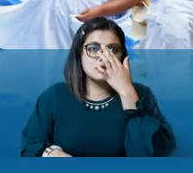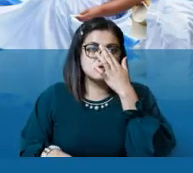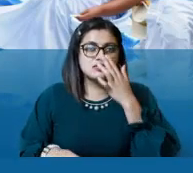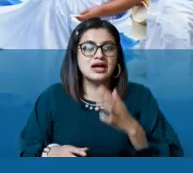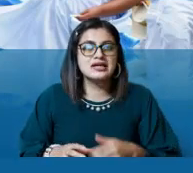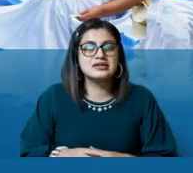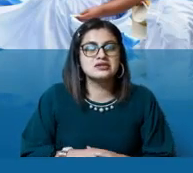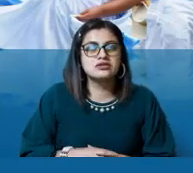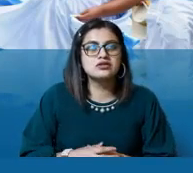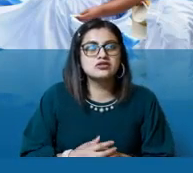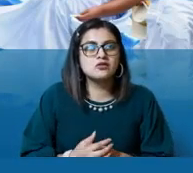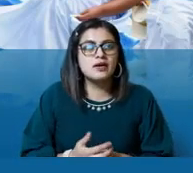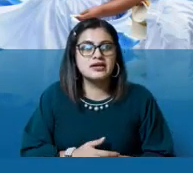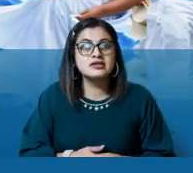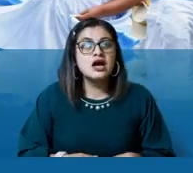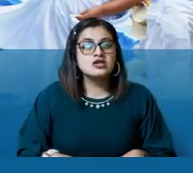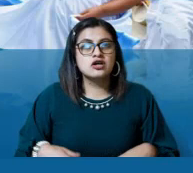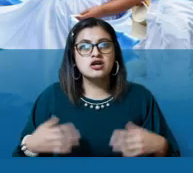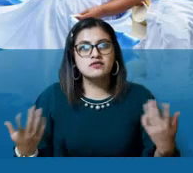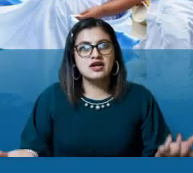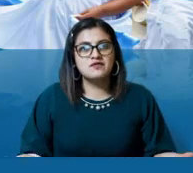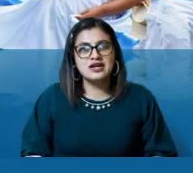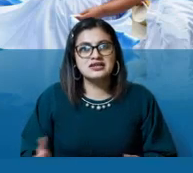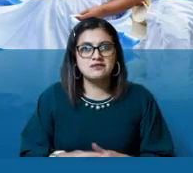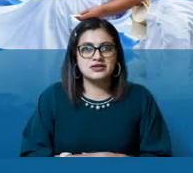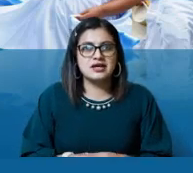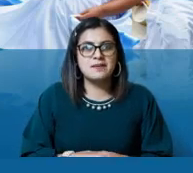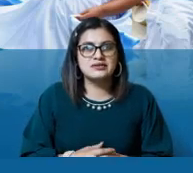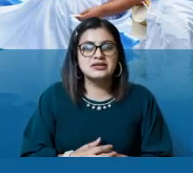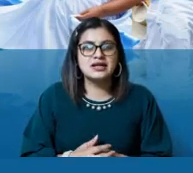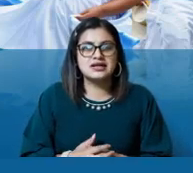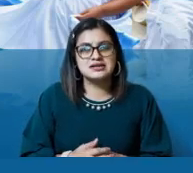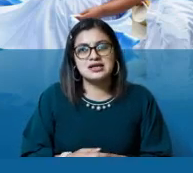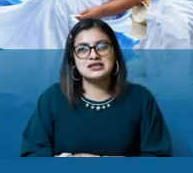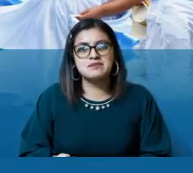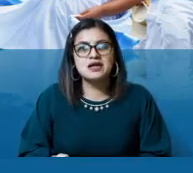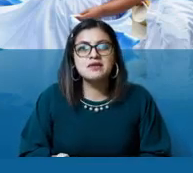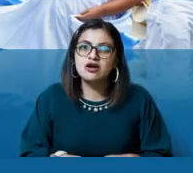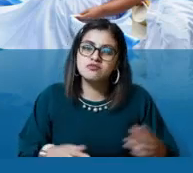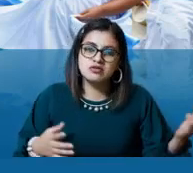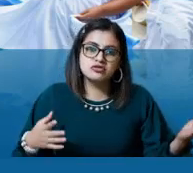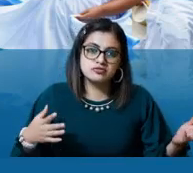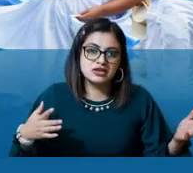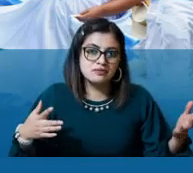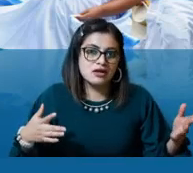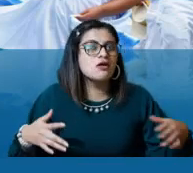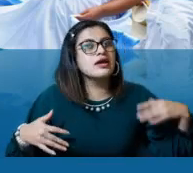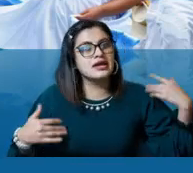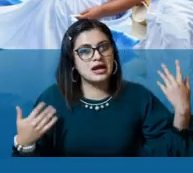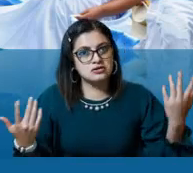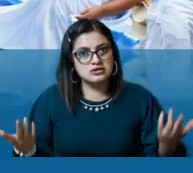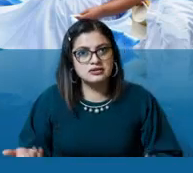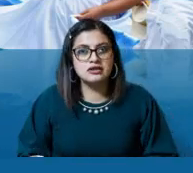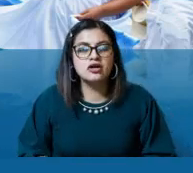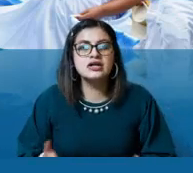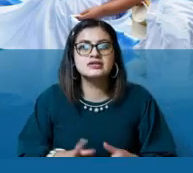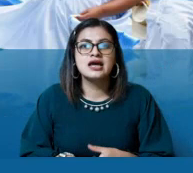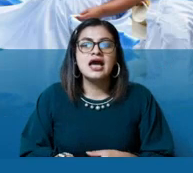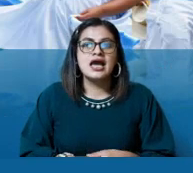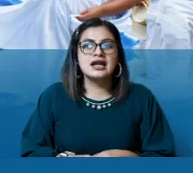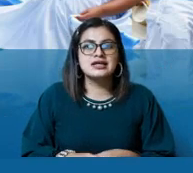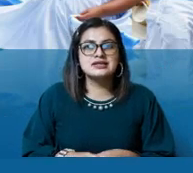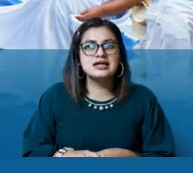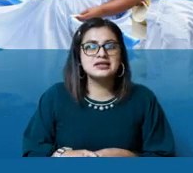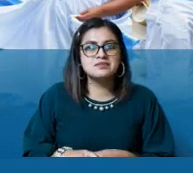mencionar tradicionales que son de nuestro país son los desfiles de fiestas patrias del 15 de septiembre, como hemos observado en años